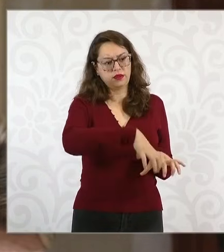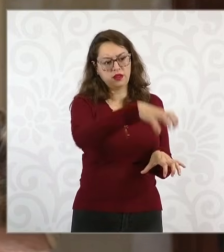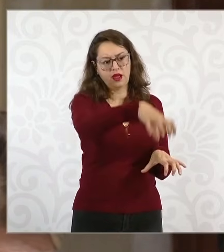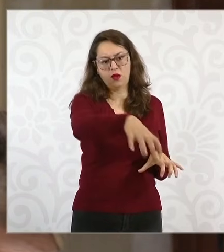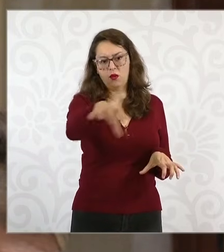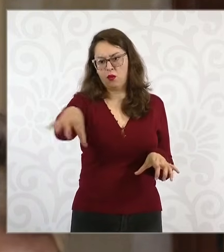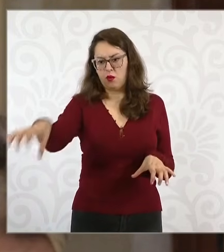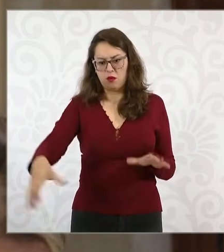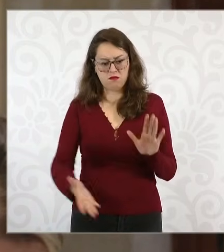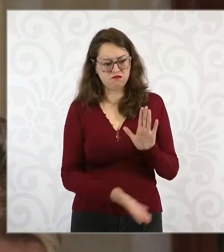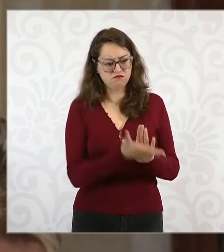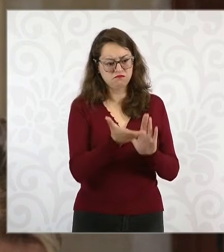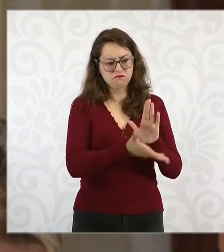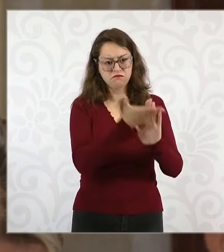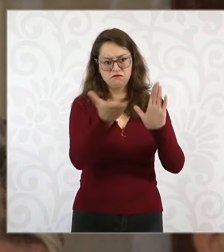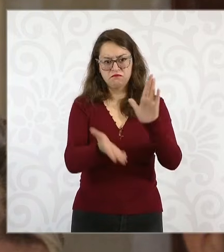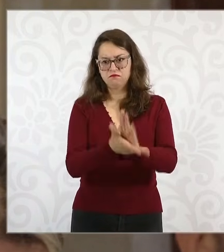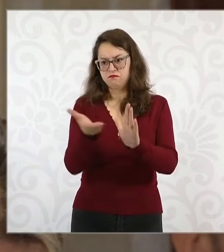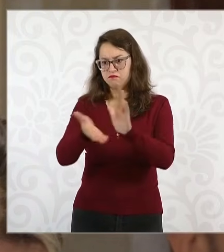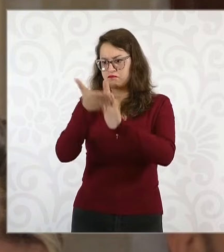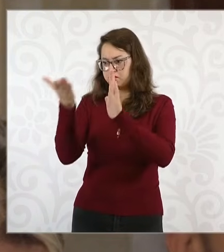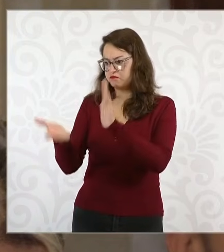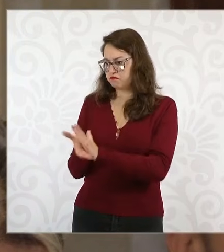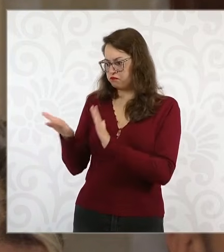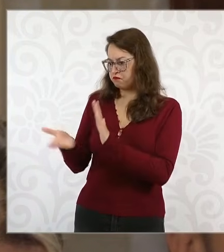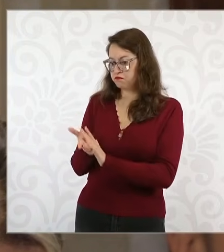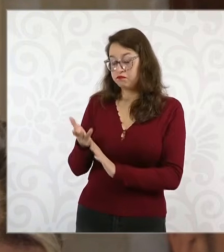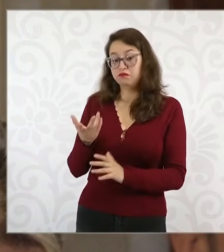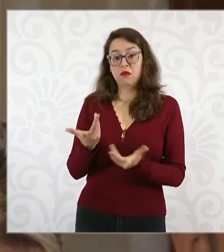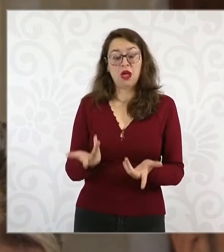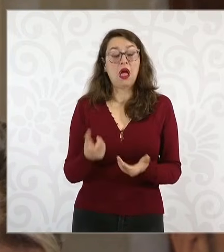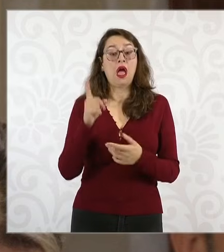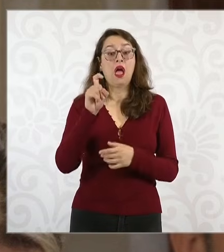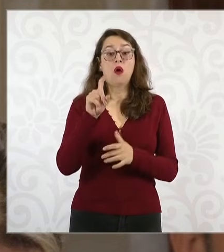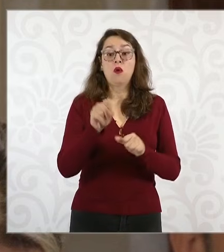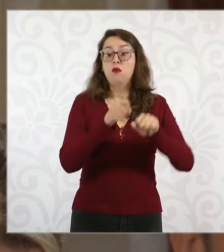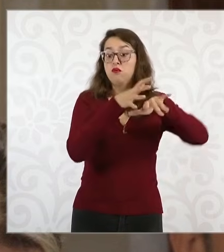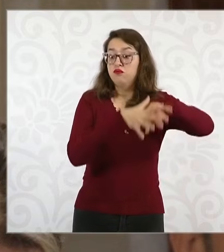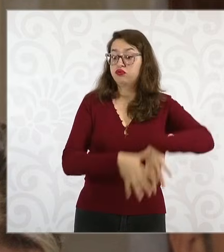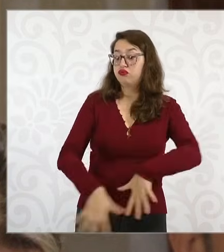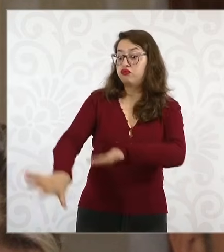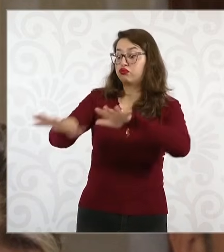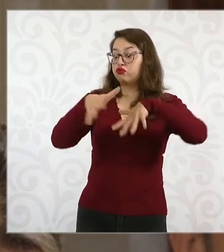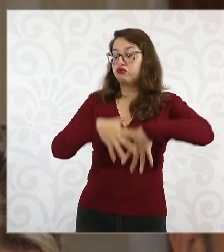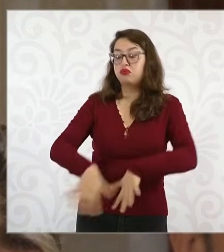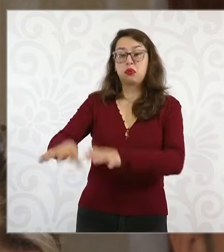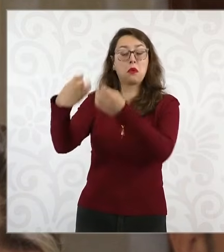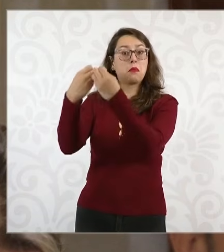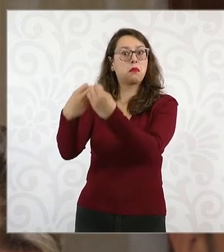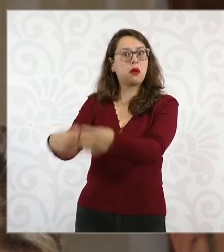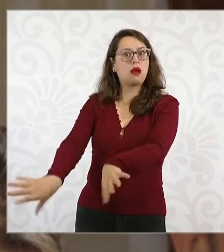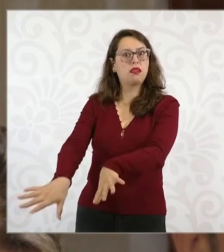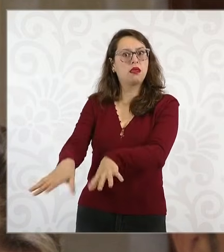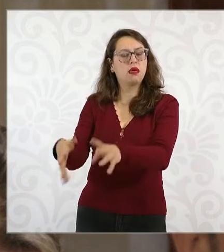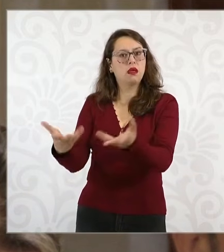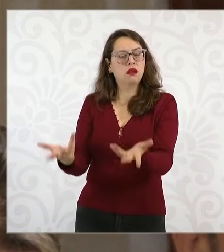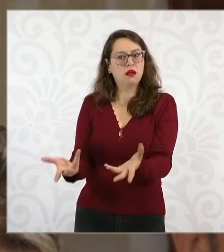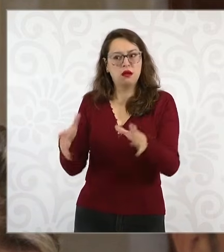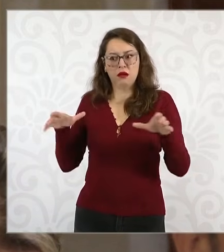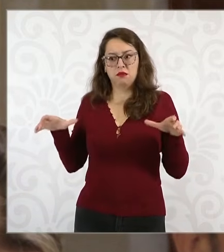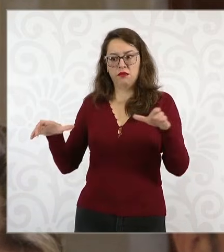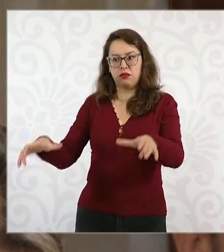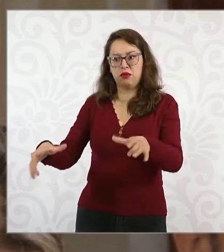saber si hay algún plan federal para que toda esta agua pues no se vaya al drenaje, sino que se pueda captar